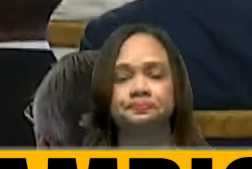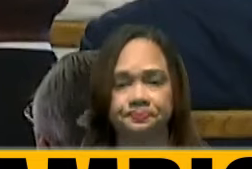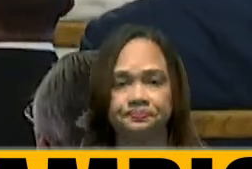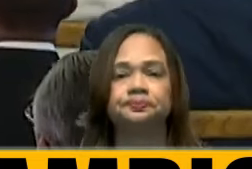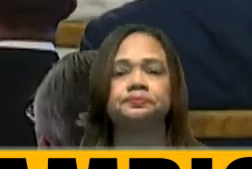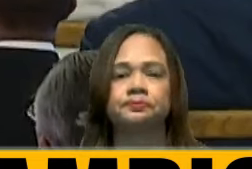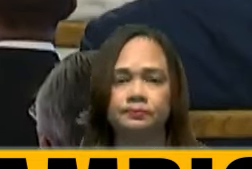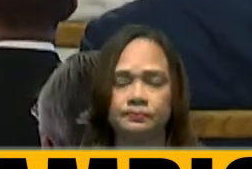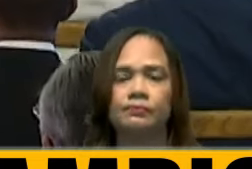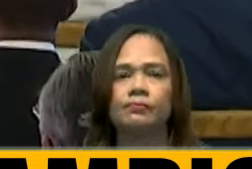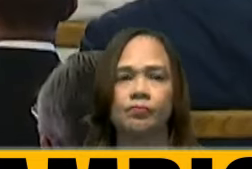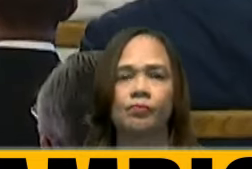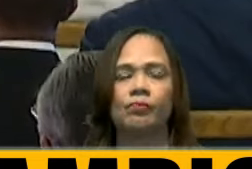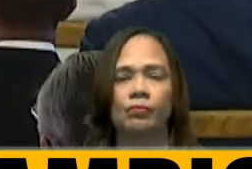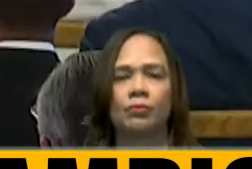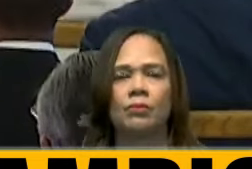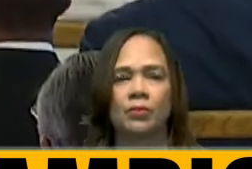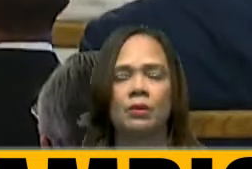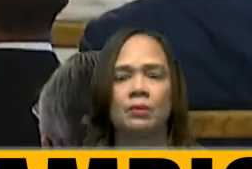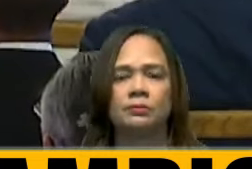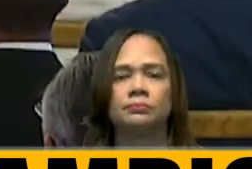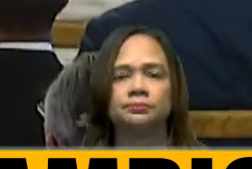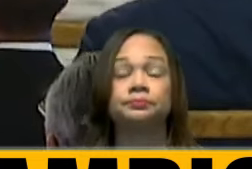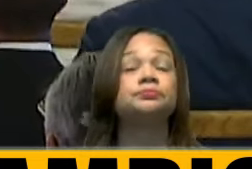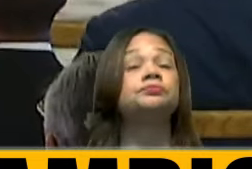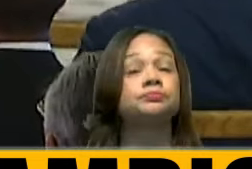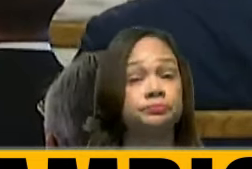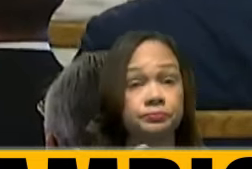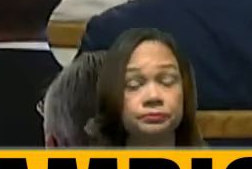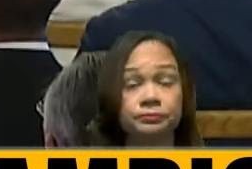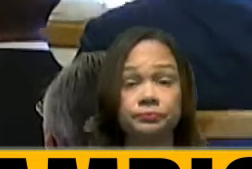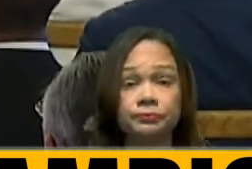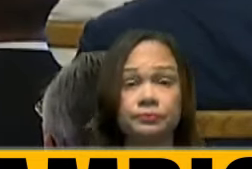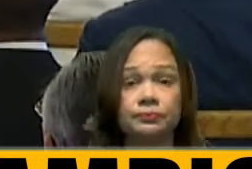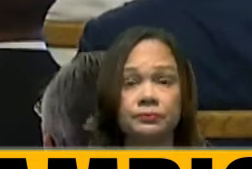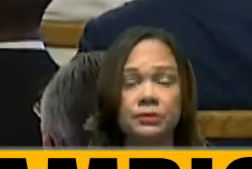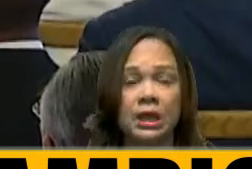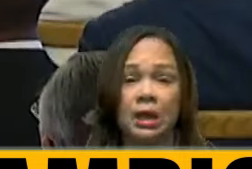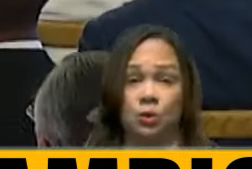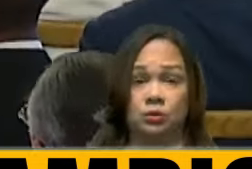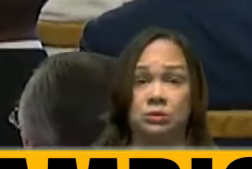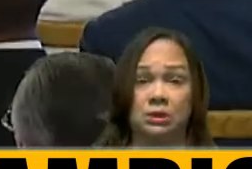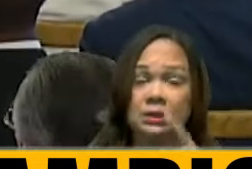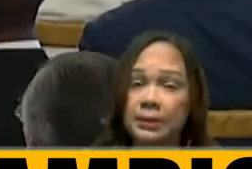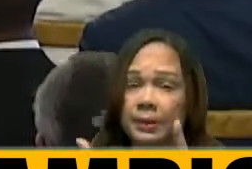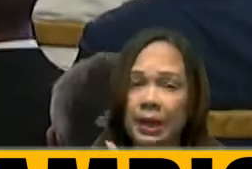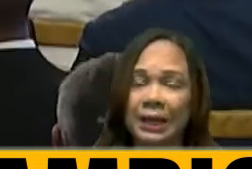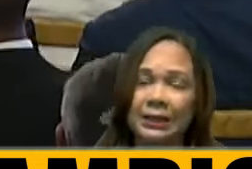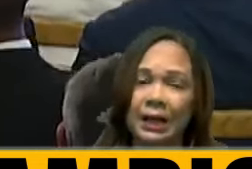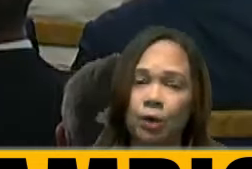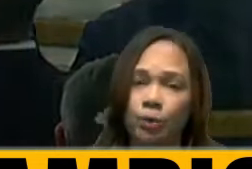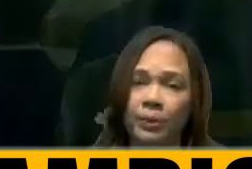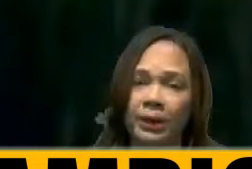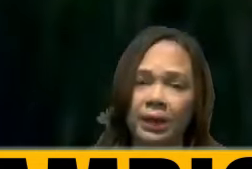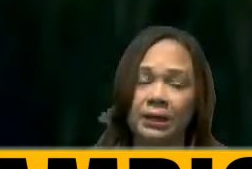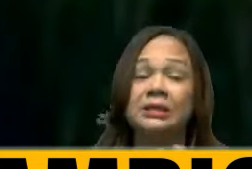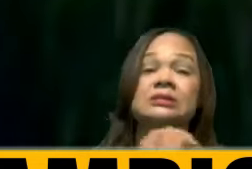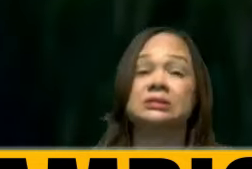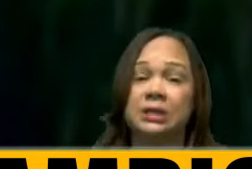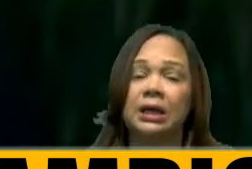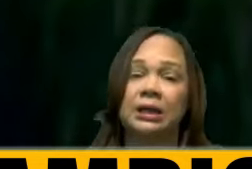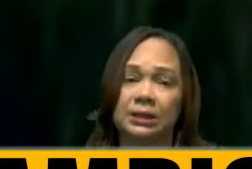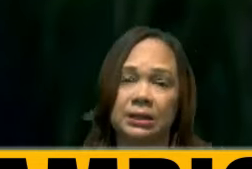tiene que estar el Ministerio de agricultura Seguimos entonces el consejo nacional de investigación agropecuaria se integrará